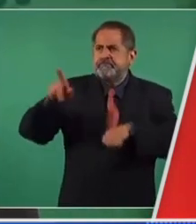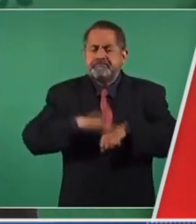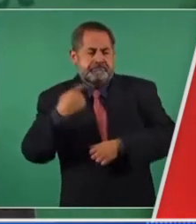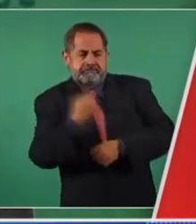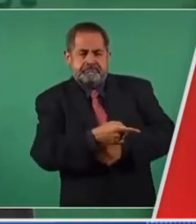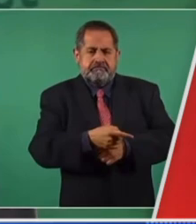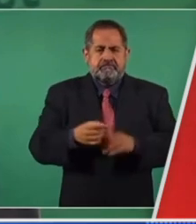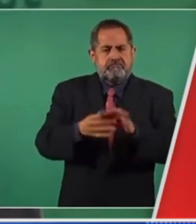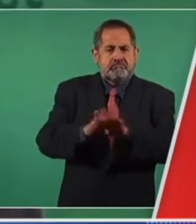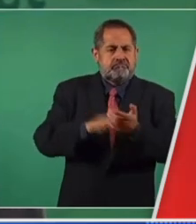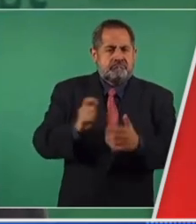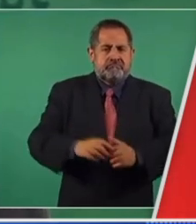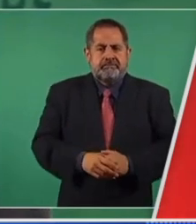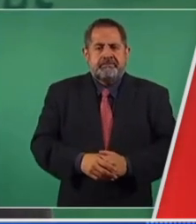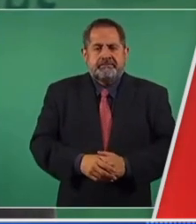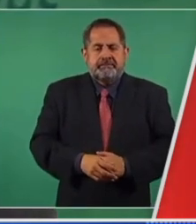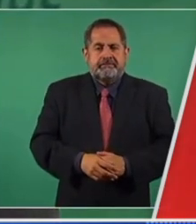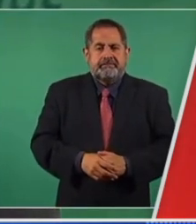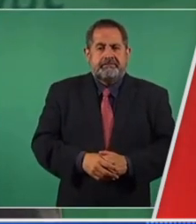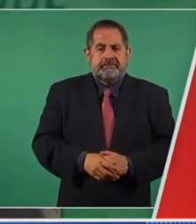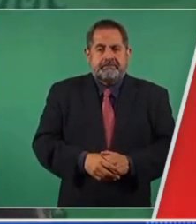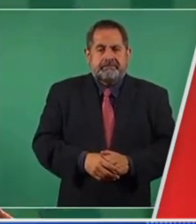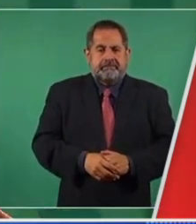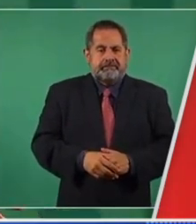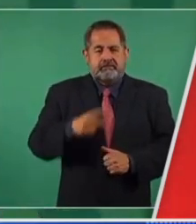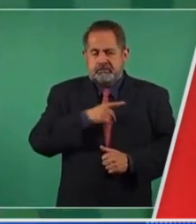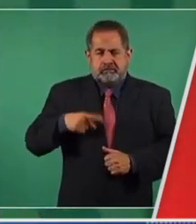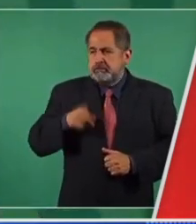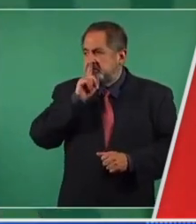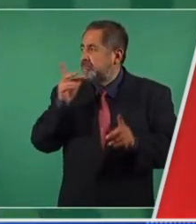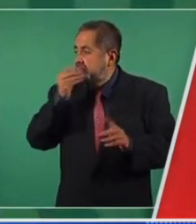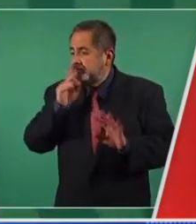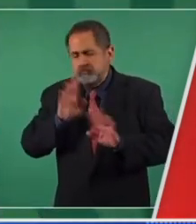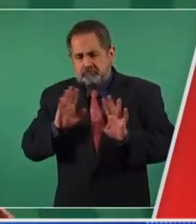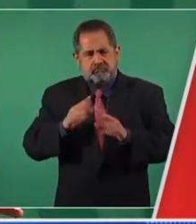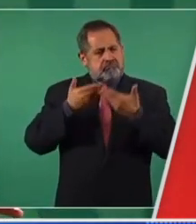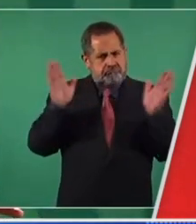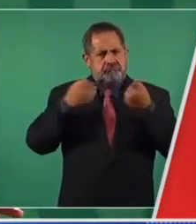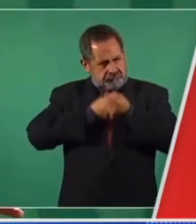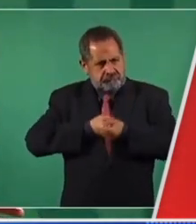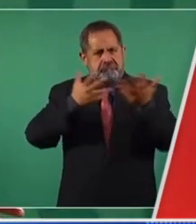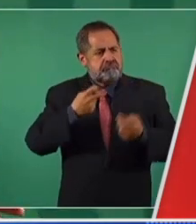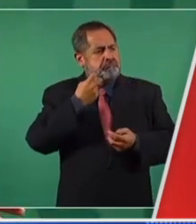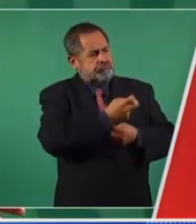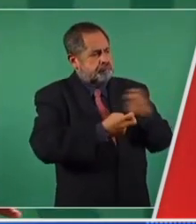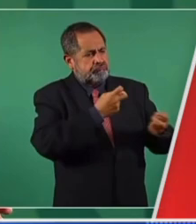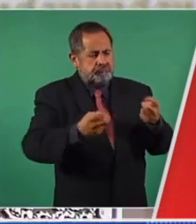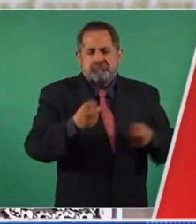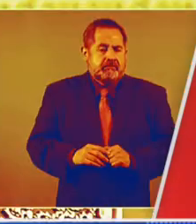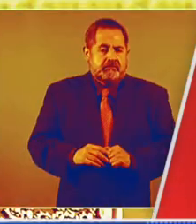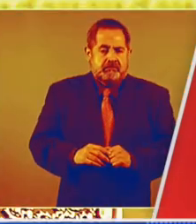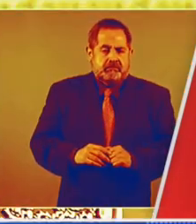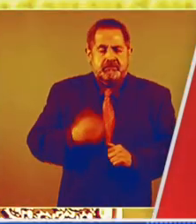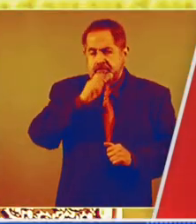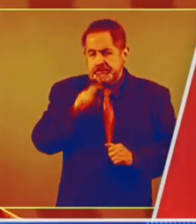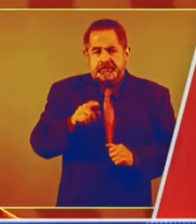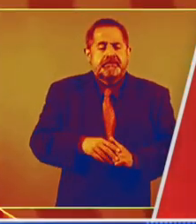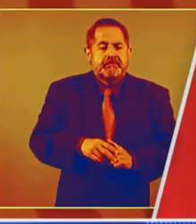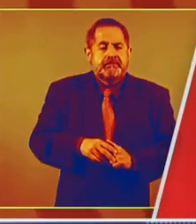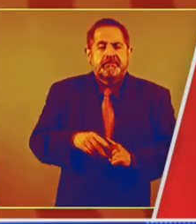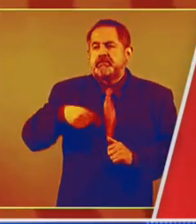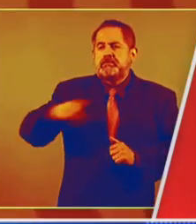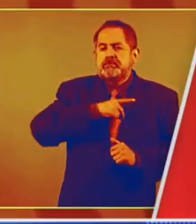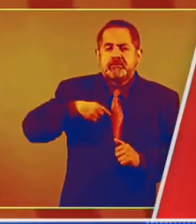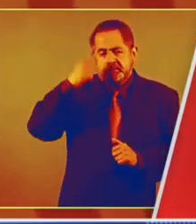personas. Con todo respeto. No debe haber censura, pero sí tener cuidado y no dar como